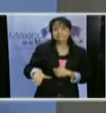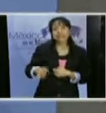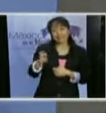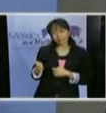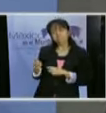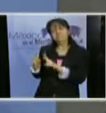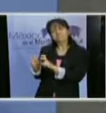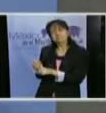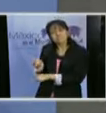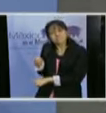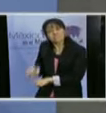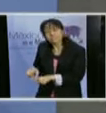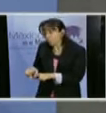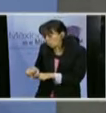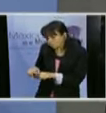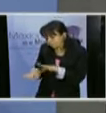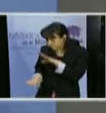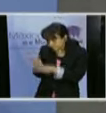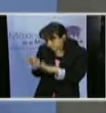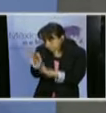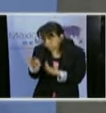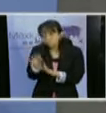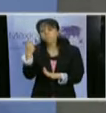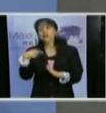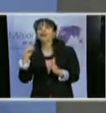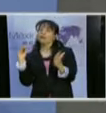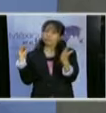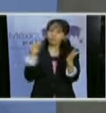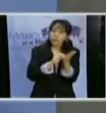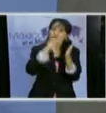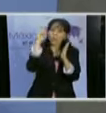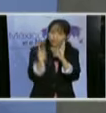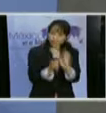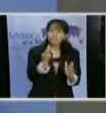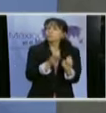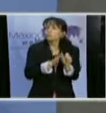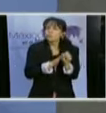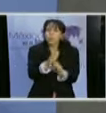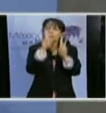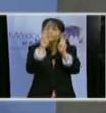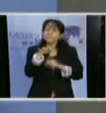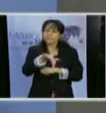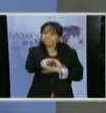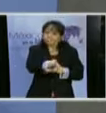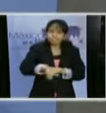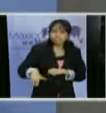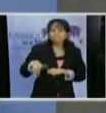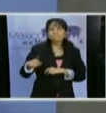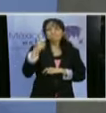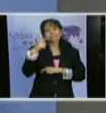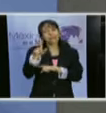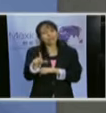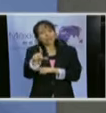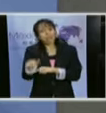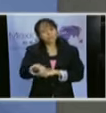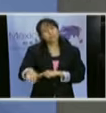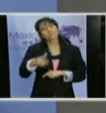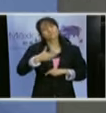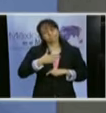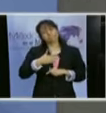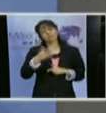uno de los temas más importantes que han quedado rezagados, y que esa es la discusión que creo que hemos encabezado Save the Children y una